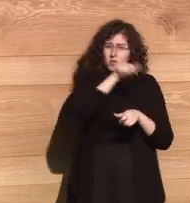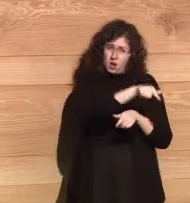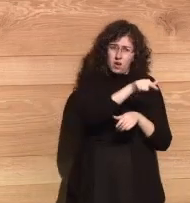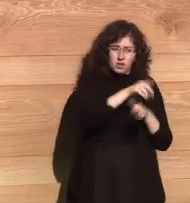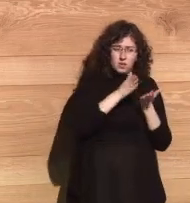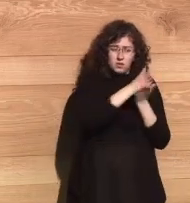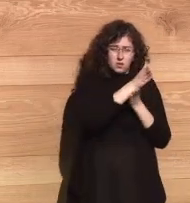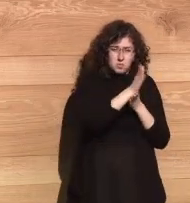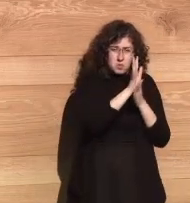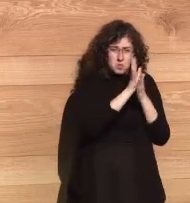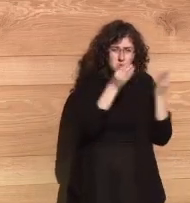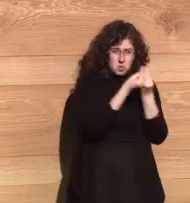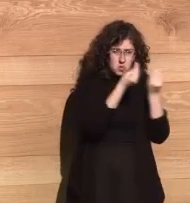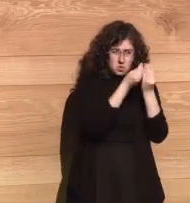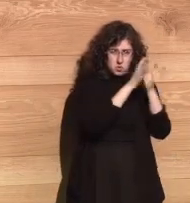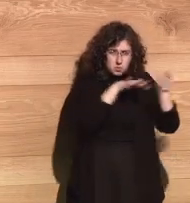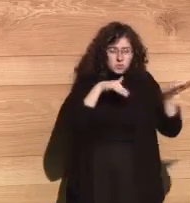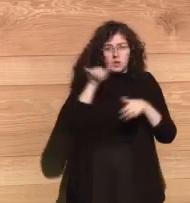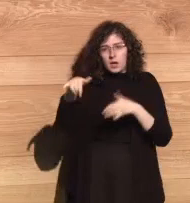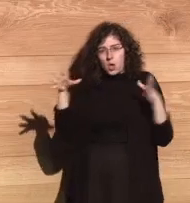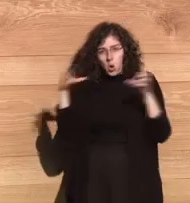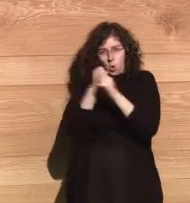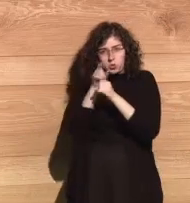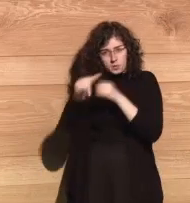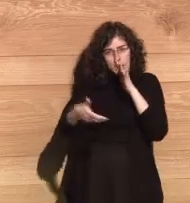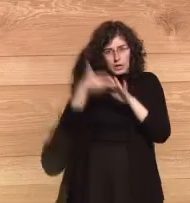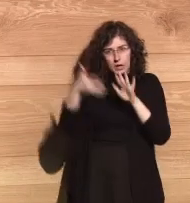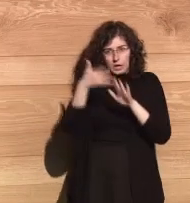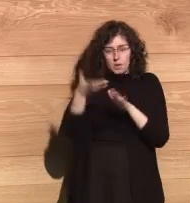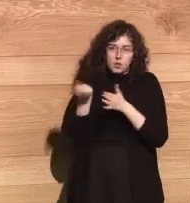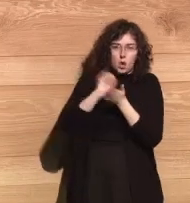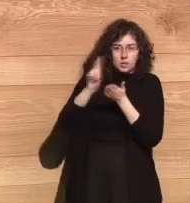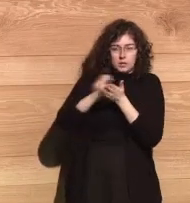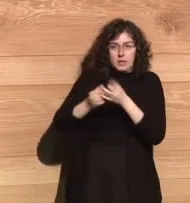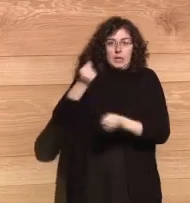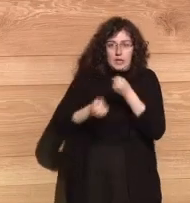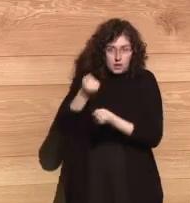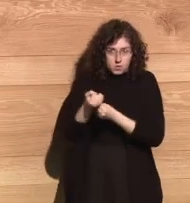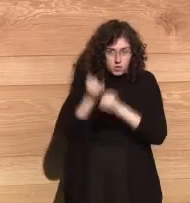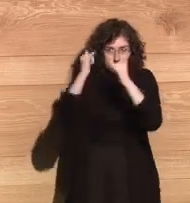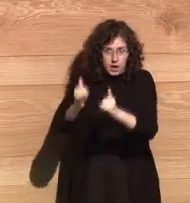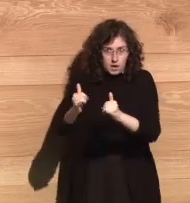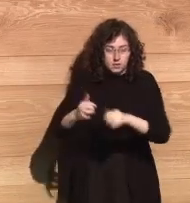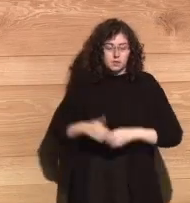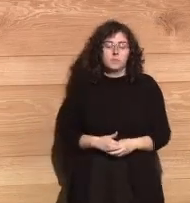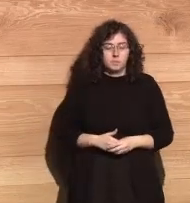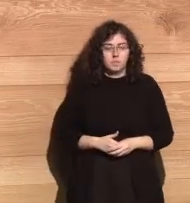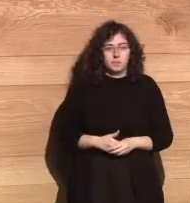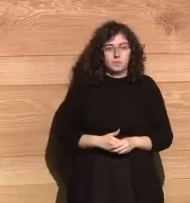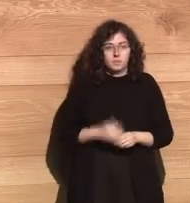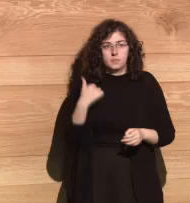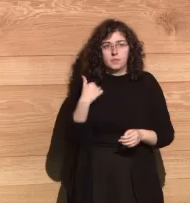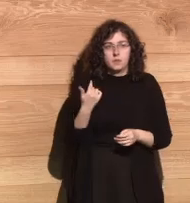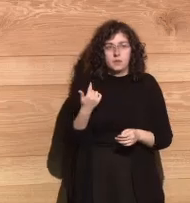yo ya quería salir, ya estaba oscuro, y digo, ¿sabes qué? Voy por aquí, que es más rápido, puedo caminar más rápido para llegar. Y me